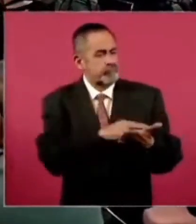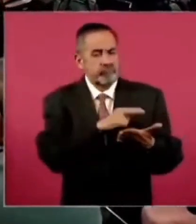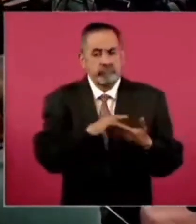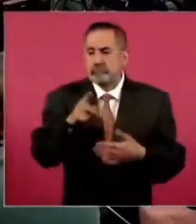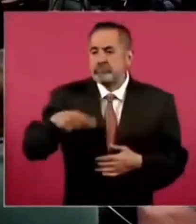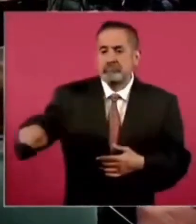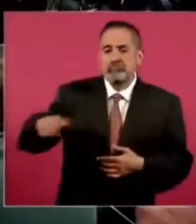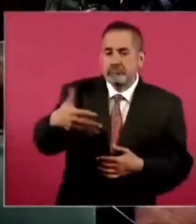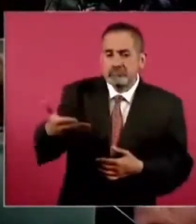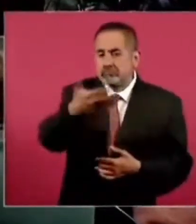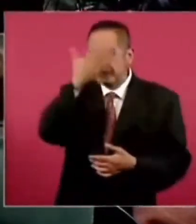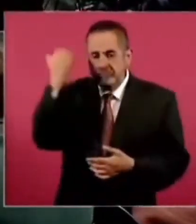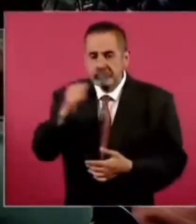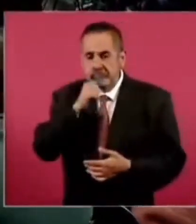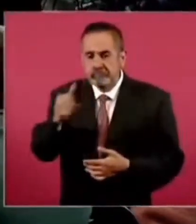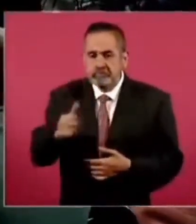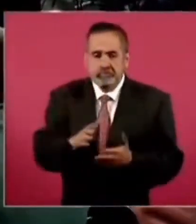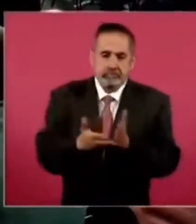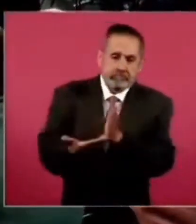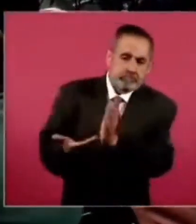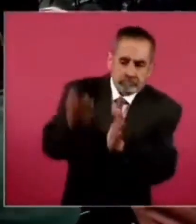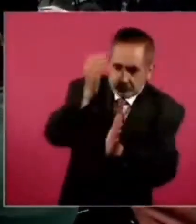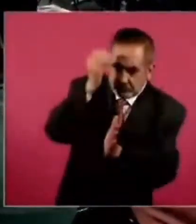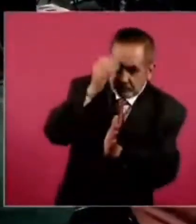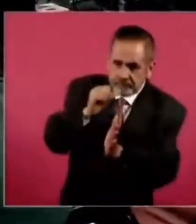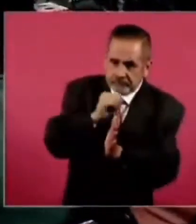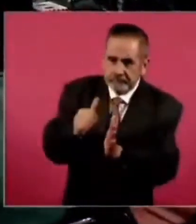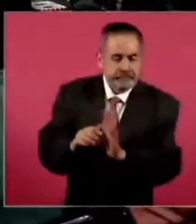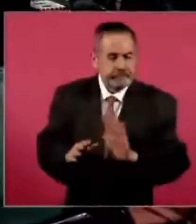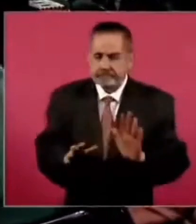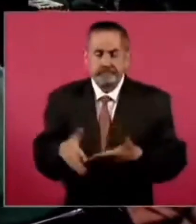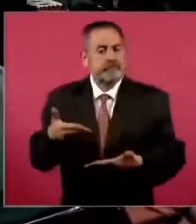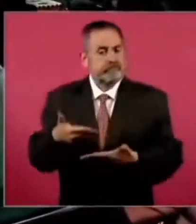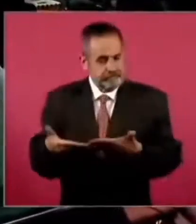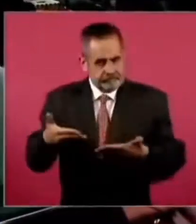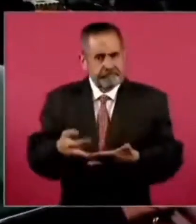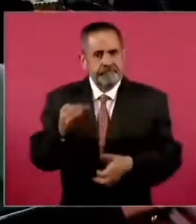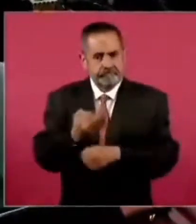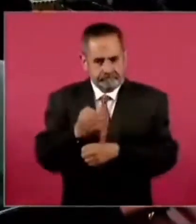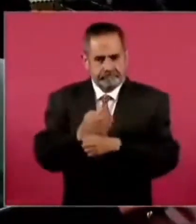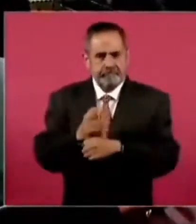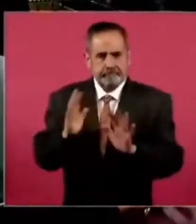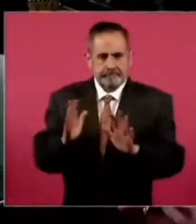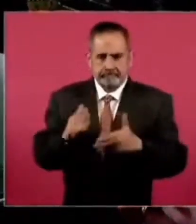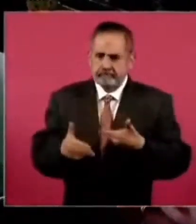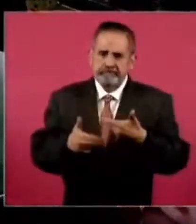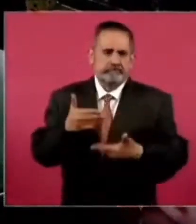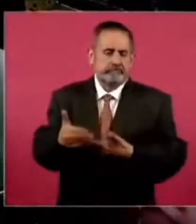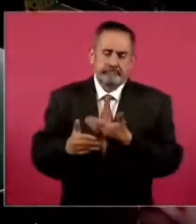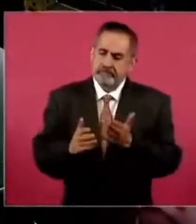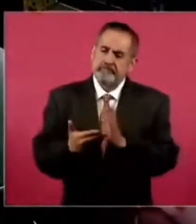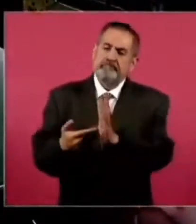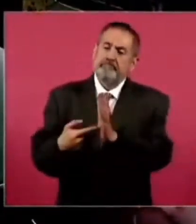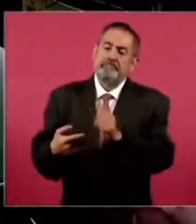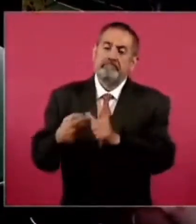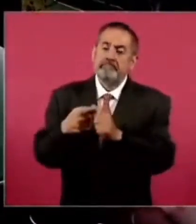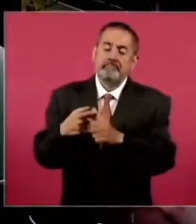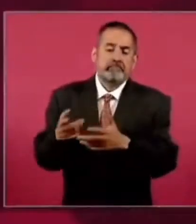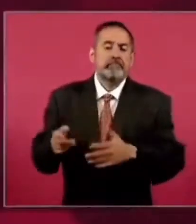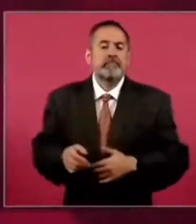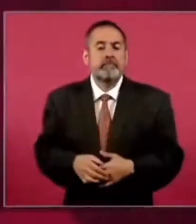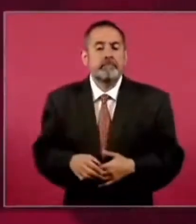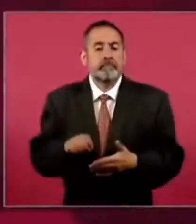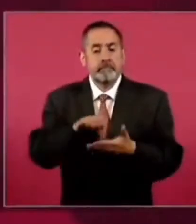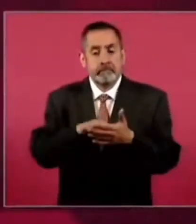ni se enteraban. Entonces, todo eso han significado avances. Por ejemplo, no